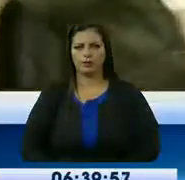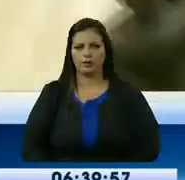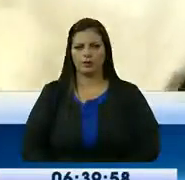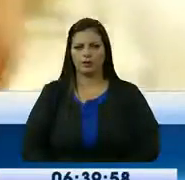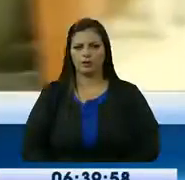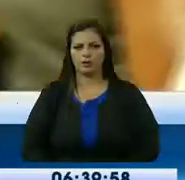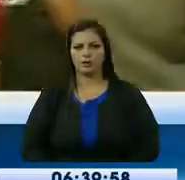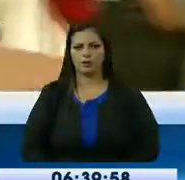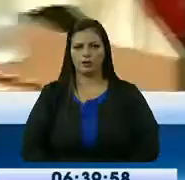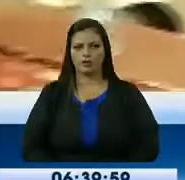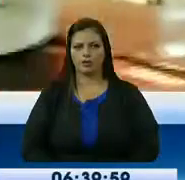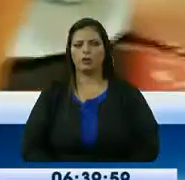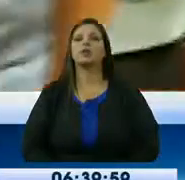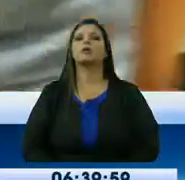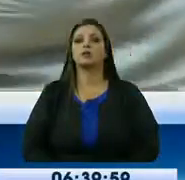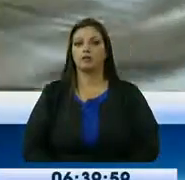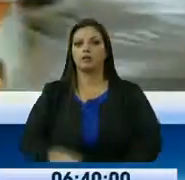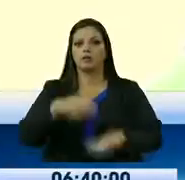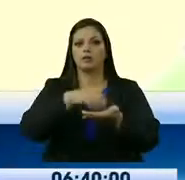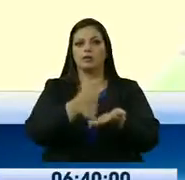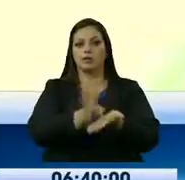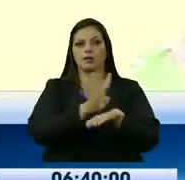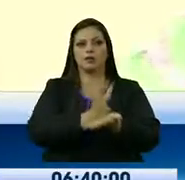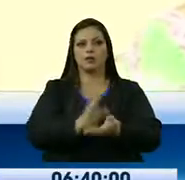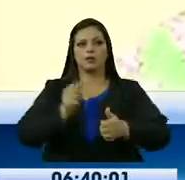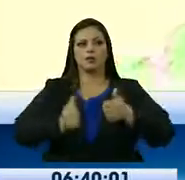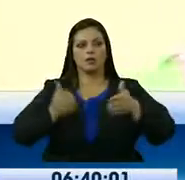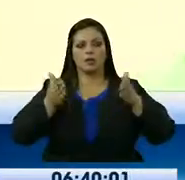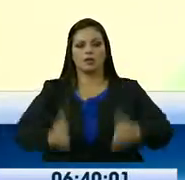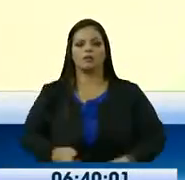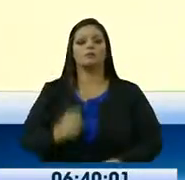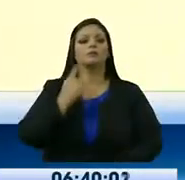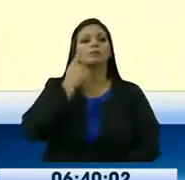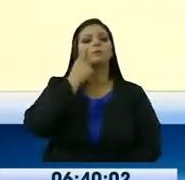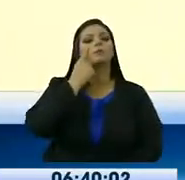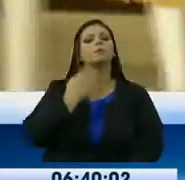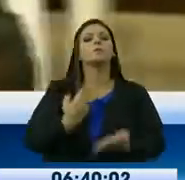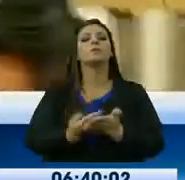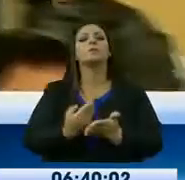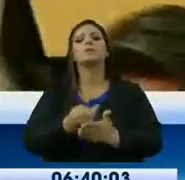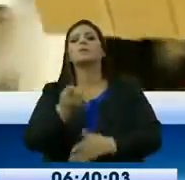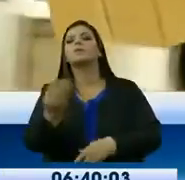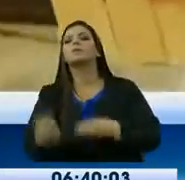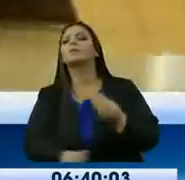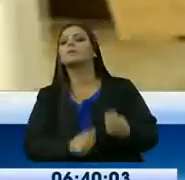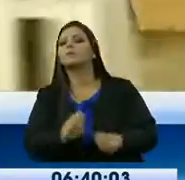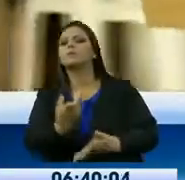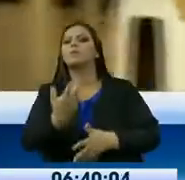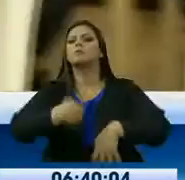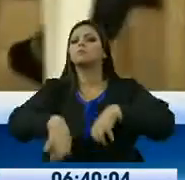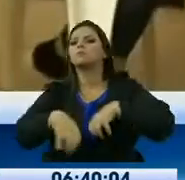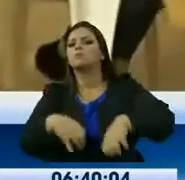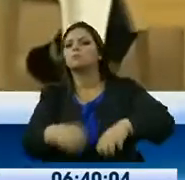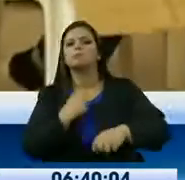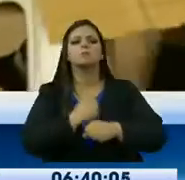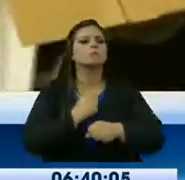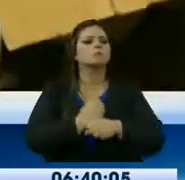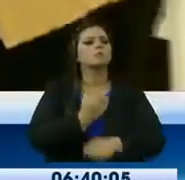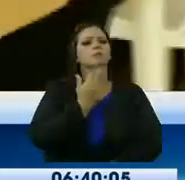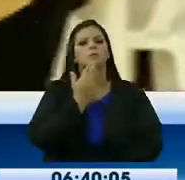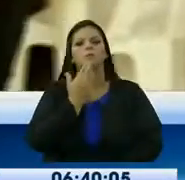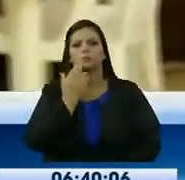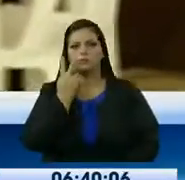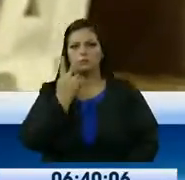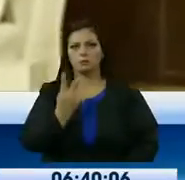Además, candidatos a la Asamblea también se hicieron presentes para constatar lo que se realizaba en el interior del punto electoral.